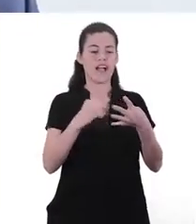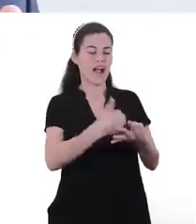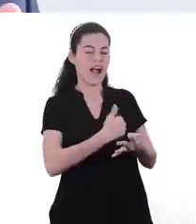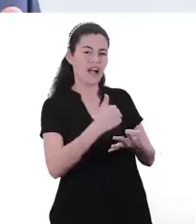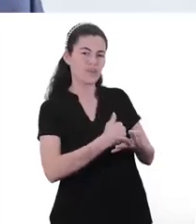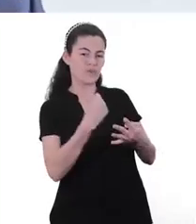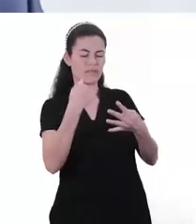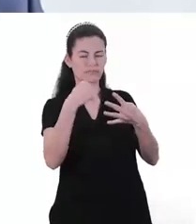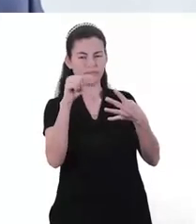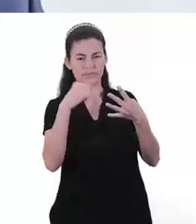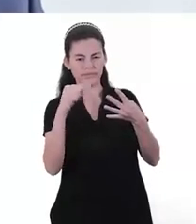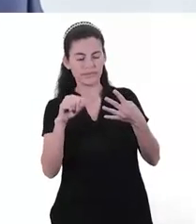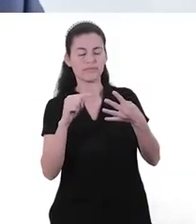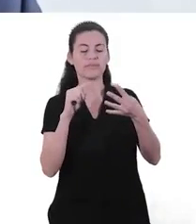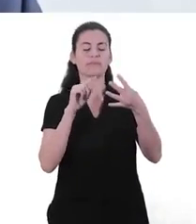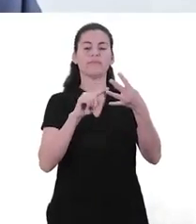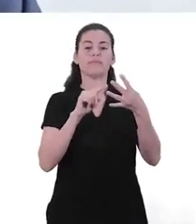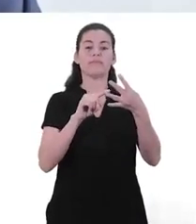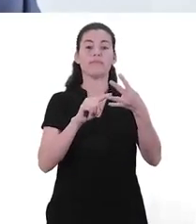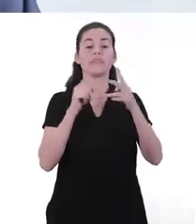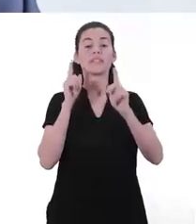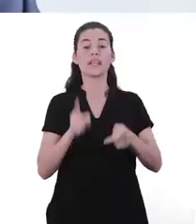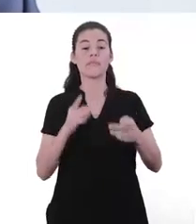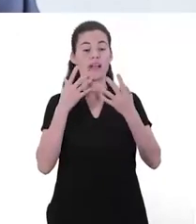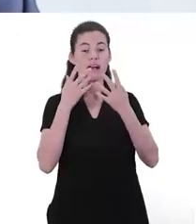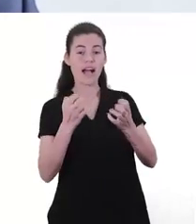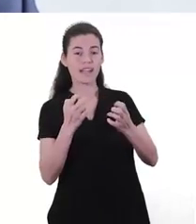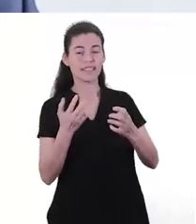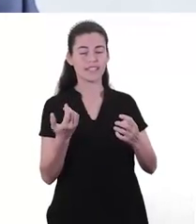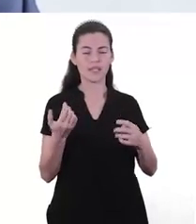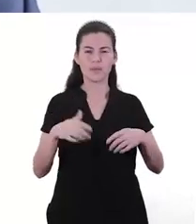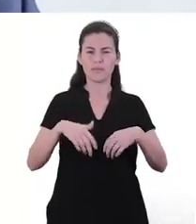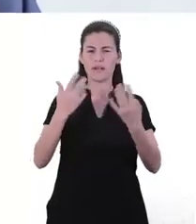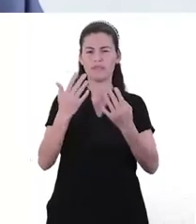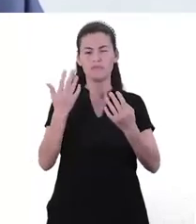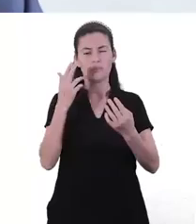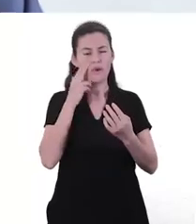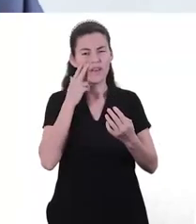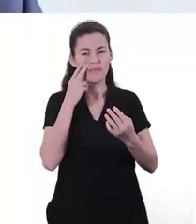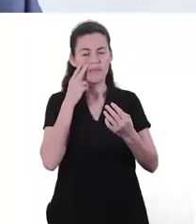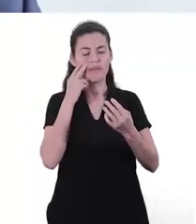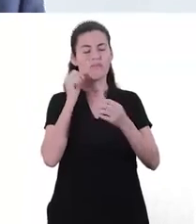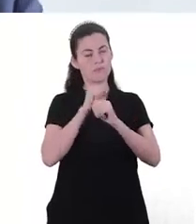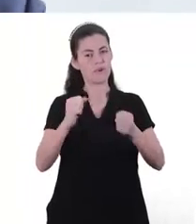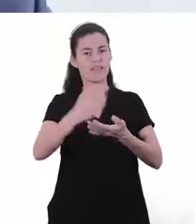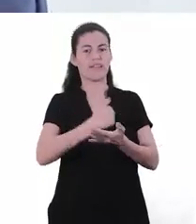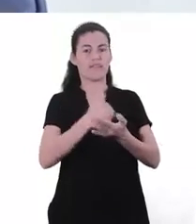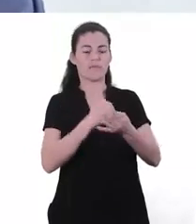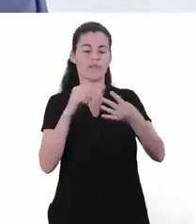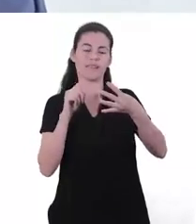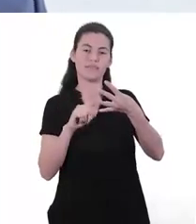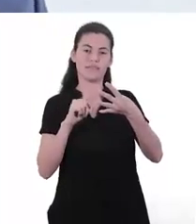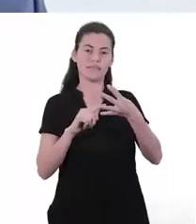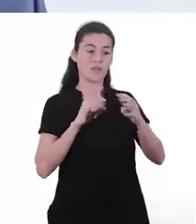la convivencia del niño, hablamos de que a lo mejor a través del arte puede canalizar algún tipo de alerta o alarma de querer comunicar